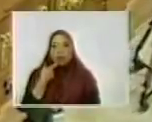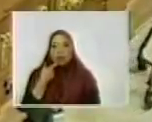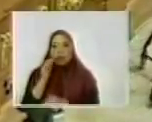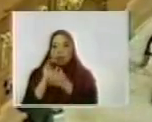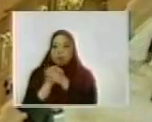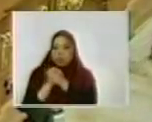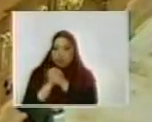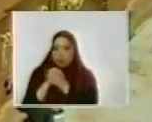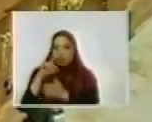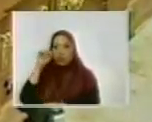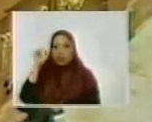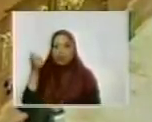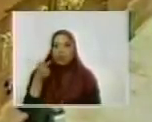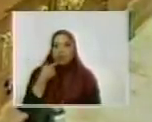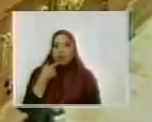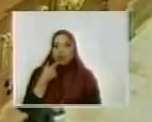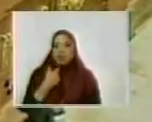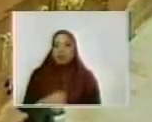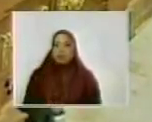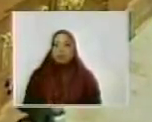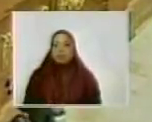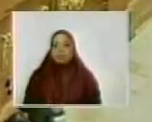amiga, Gladys Requena.